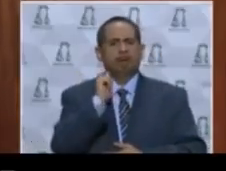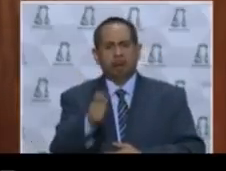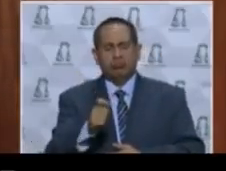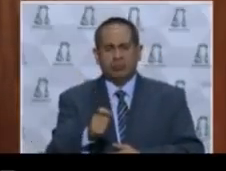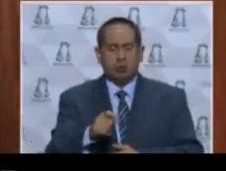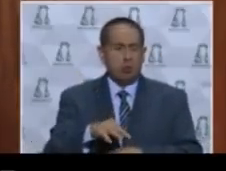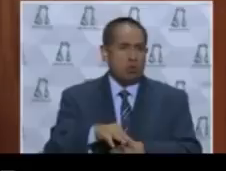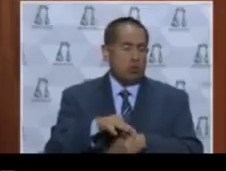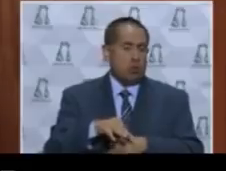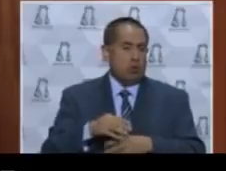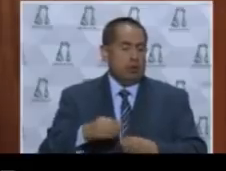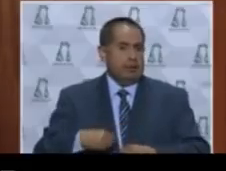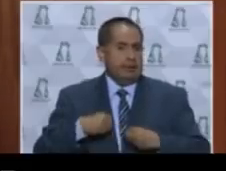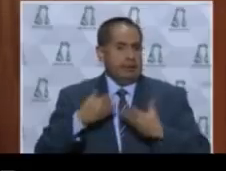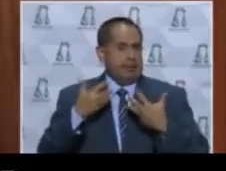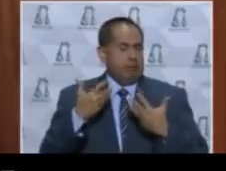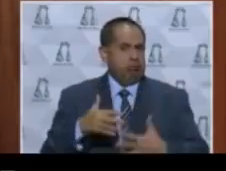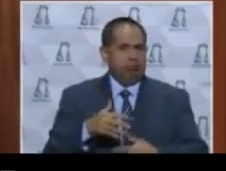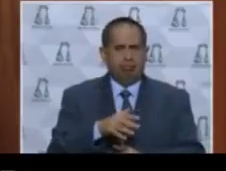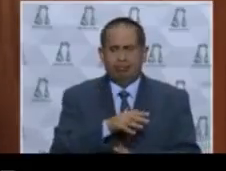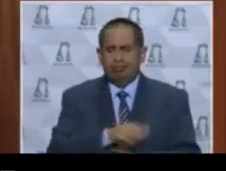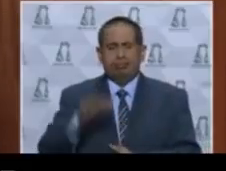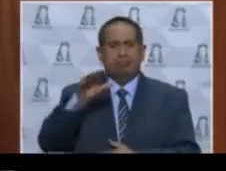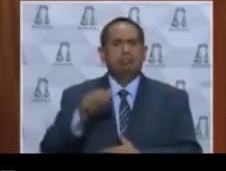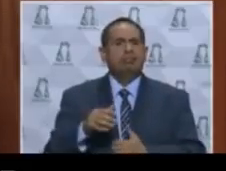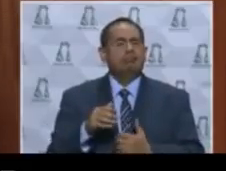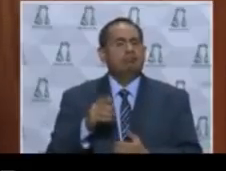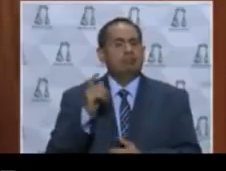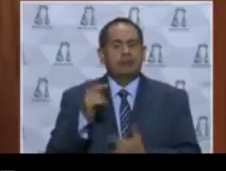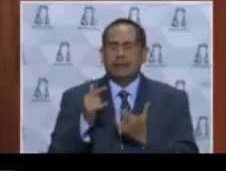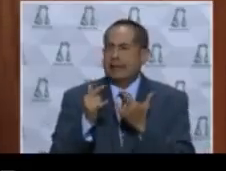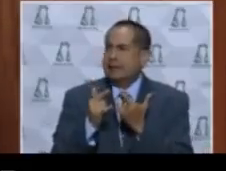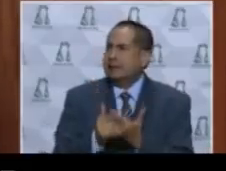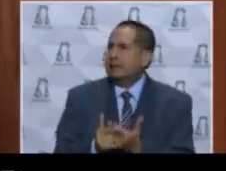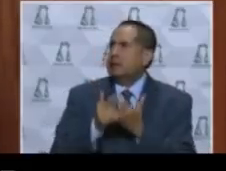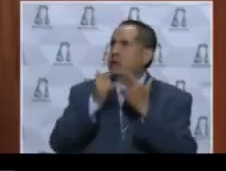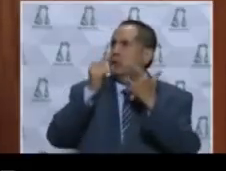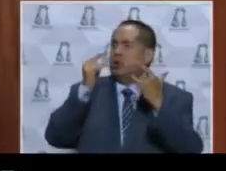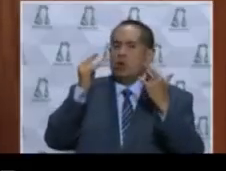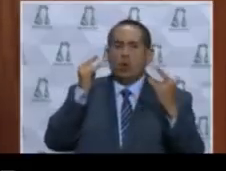momentos verdaderamente históricos